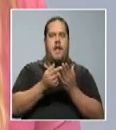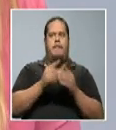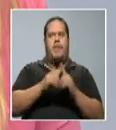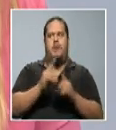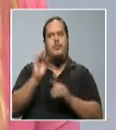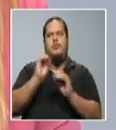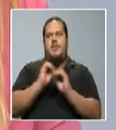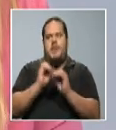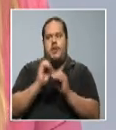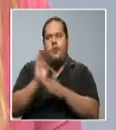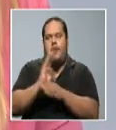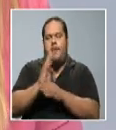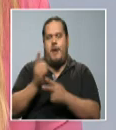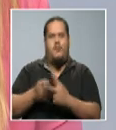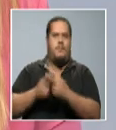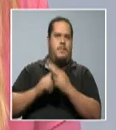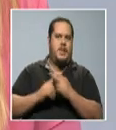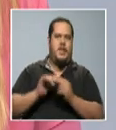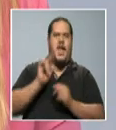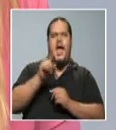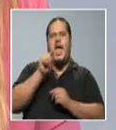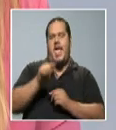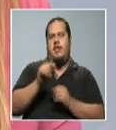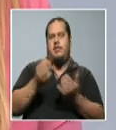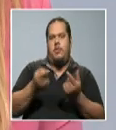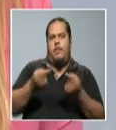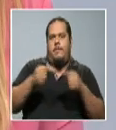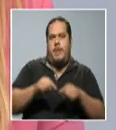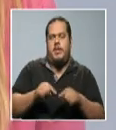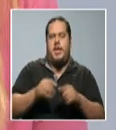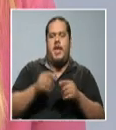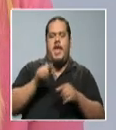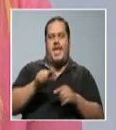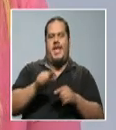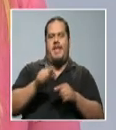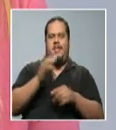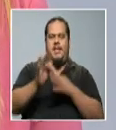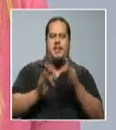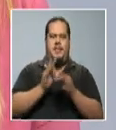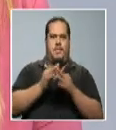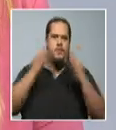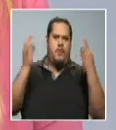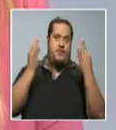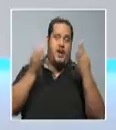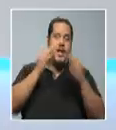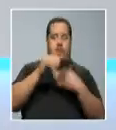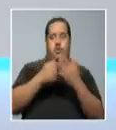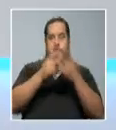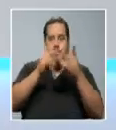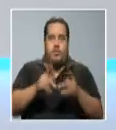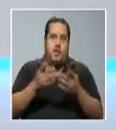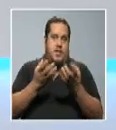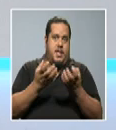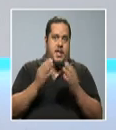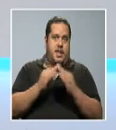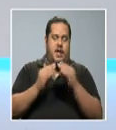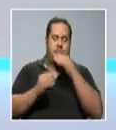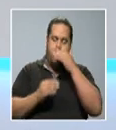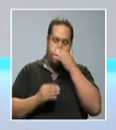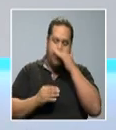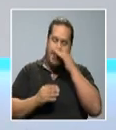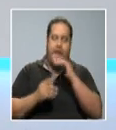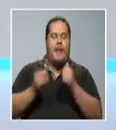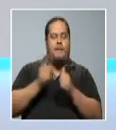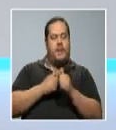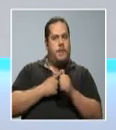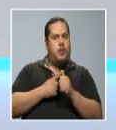banco me preste y eso suele pasar mucho también en este tipo de ferias y a la población que quiere casa. Muy bien, el punto de partida siempre es